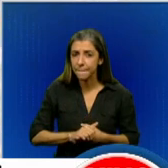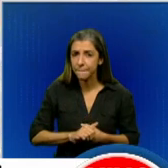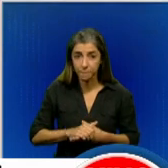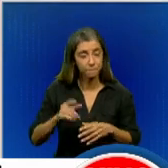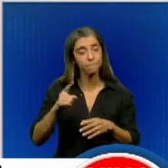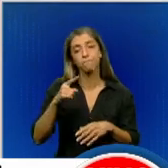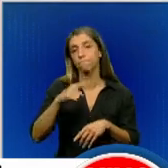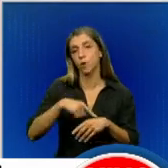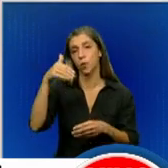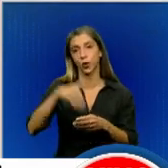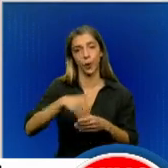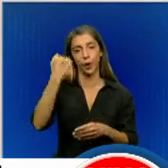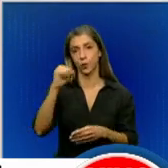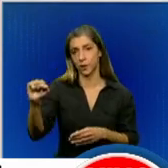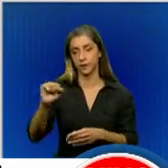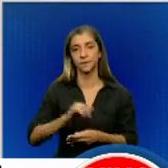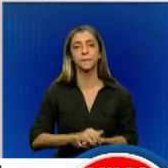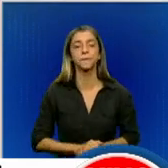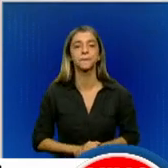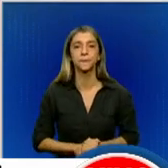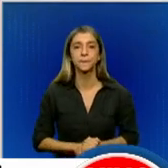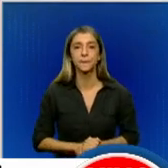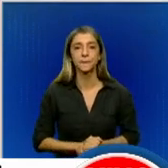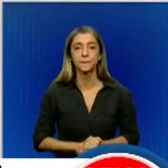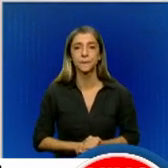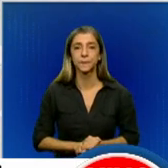ausente a la hora de votar